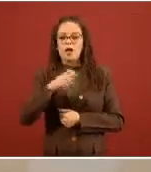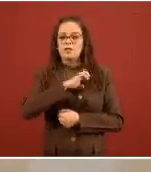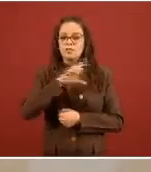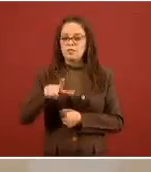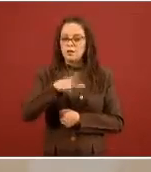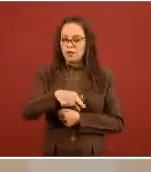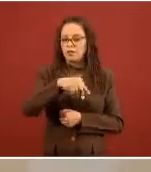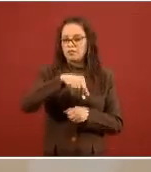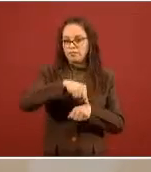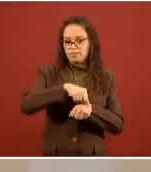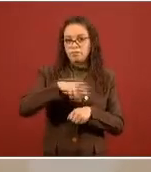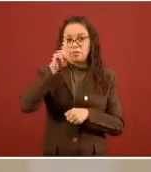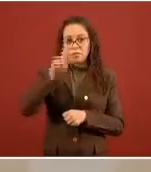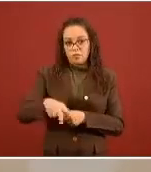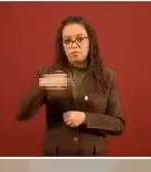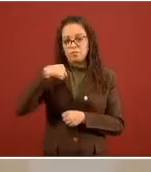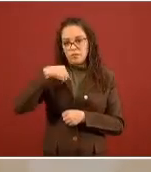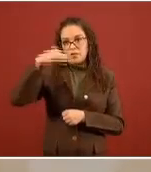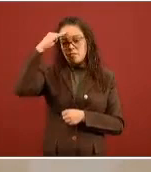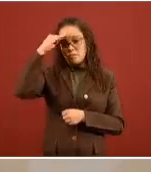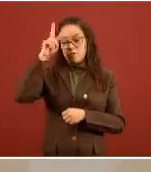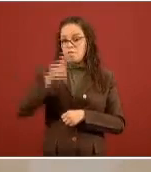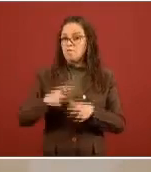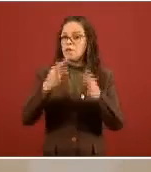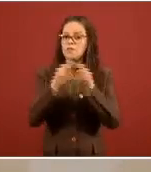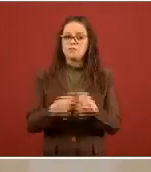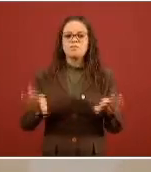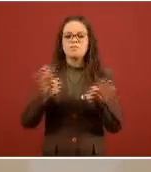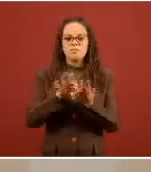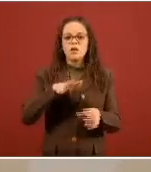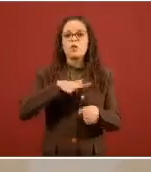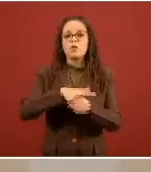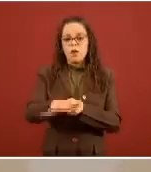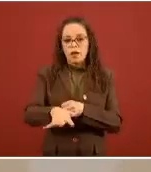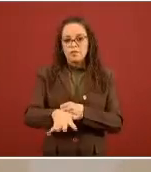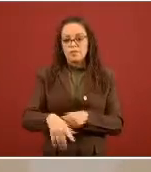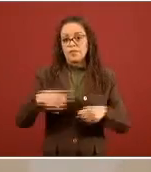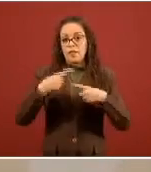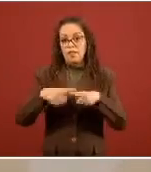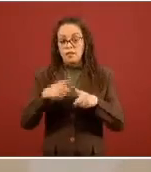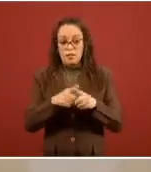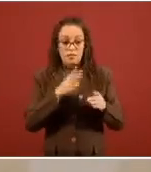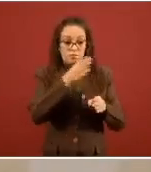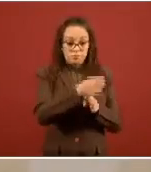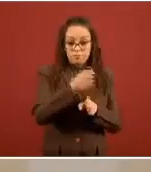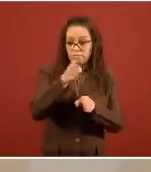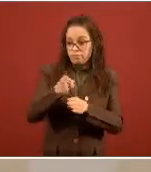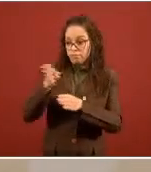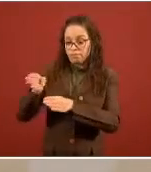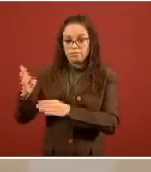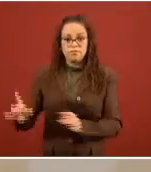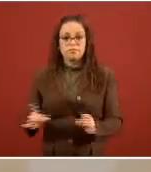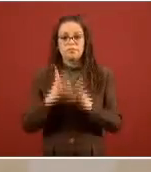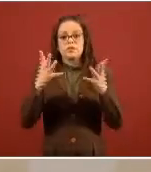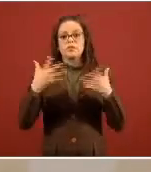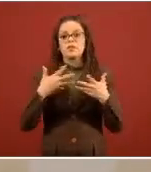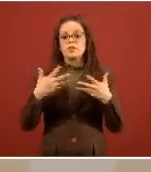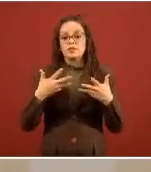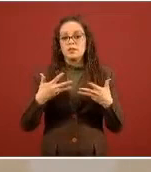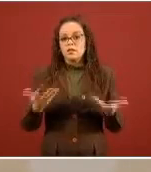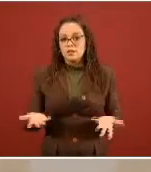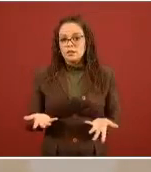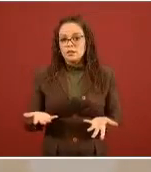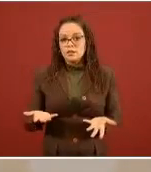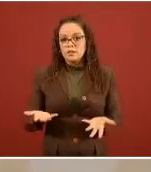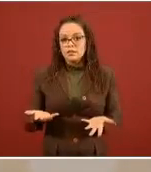que es muy importante en este momento es ubicar los distintos escenarios en los que podemos enfrentar una situación